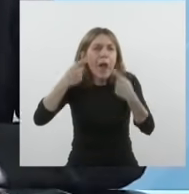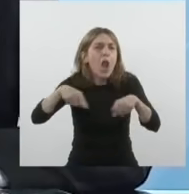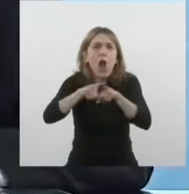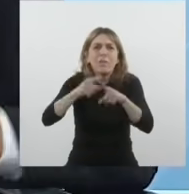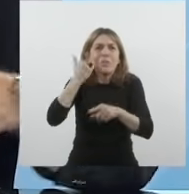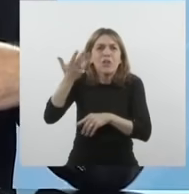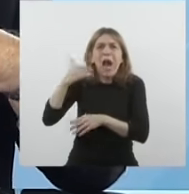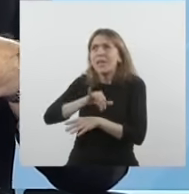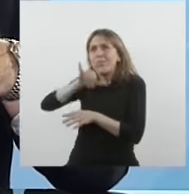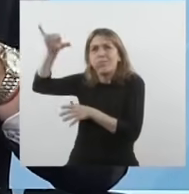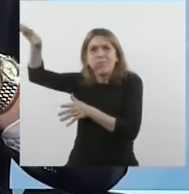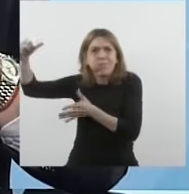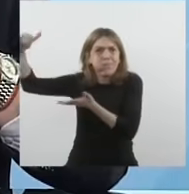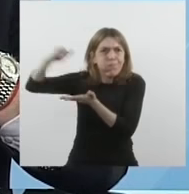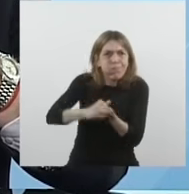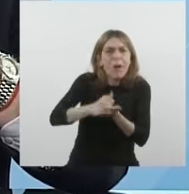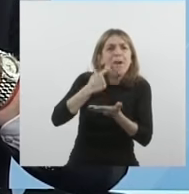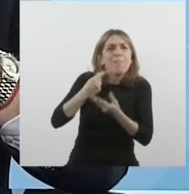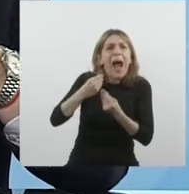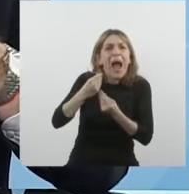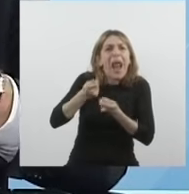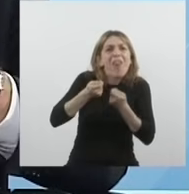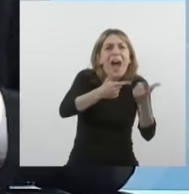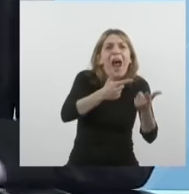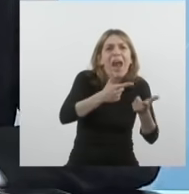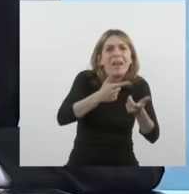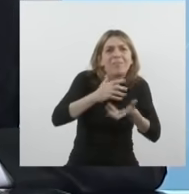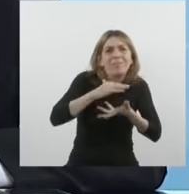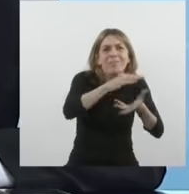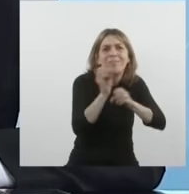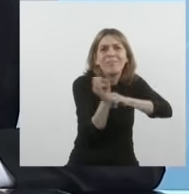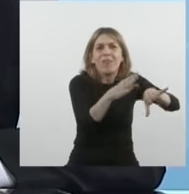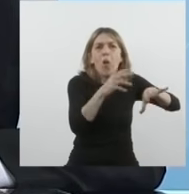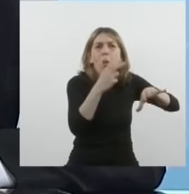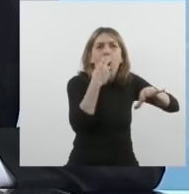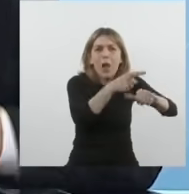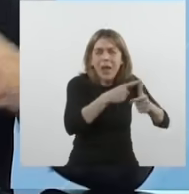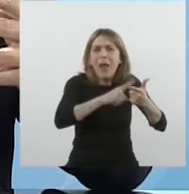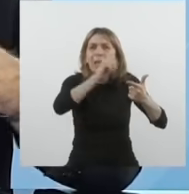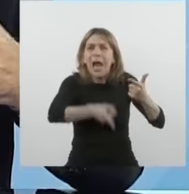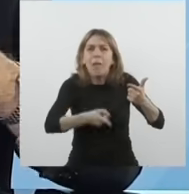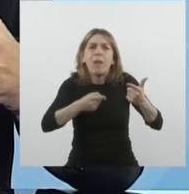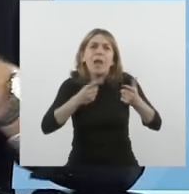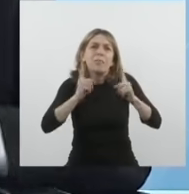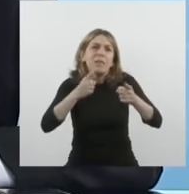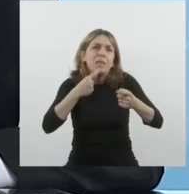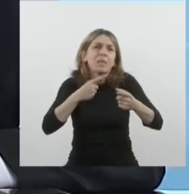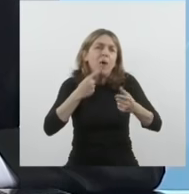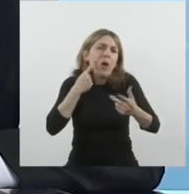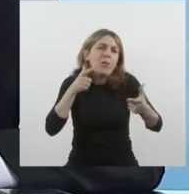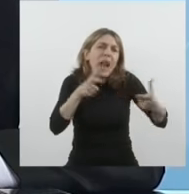y del mismo modo que tratamos de acercar a méxico y a rusia para que encuentren un